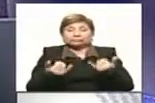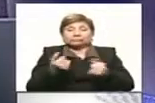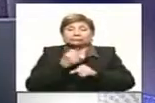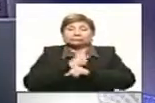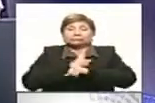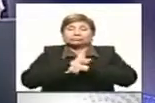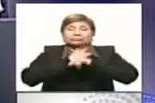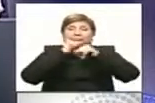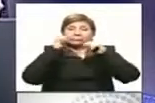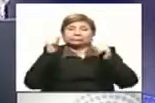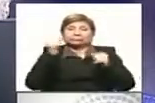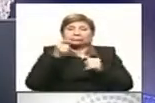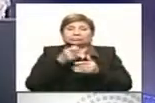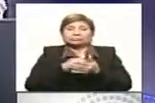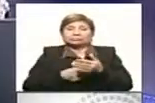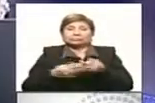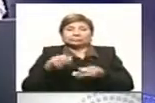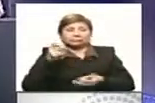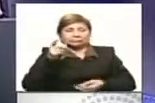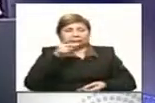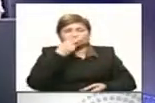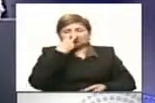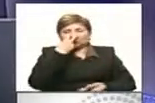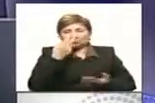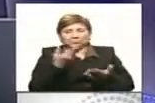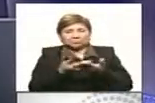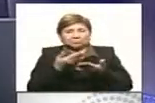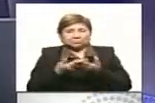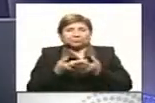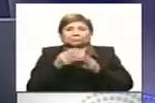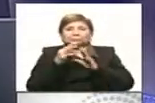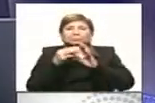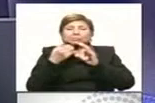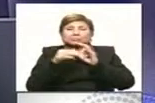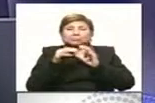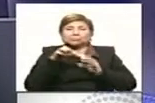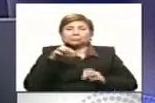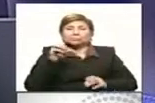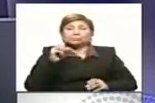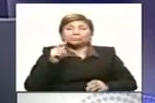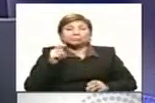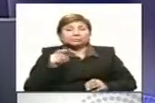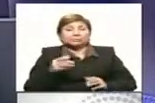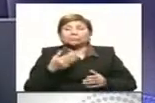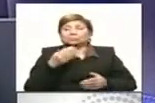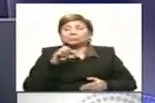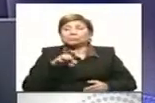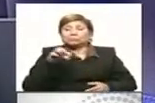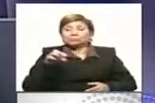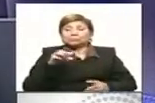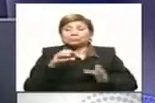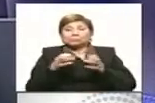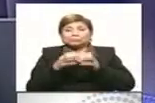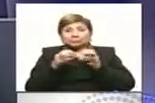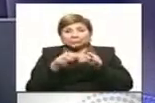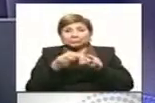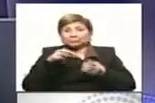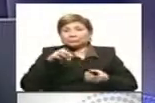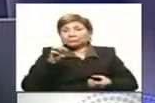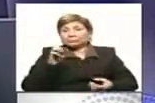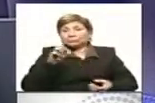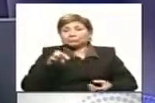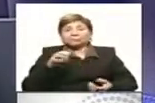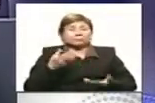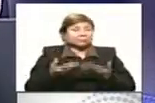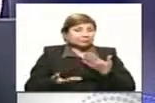la de Comisión de Presupuesto. Usted la puede encontrar en nuestro portal web congreso.gob.pe. Y no se olviden seguirnos